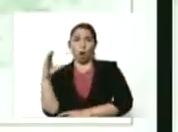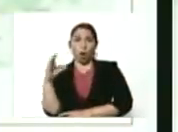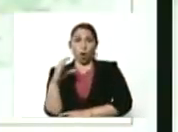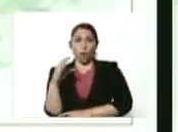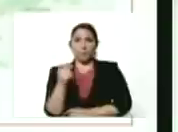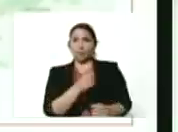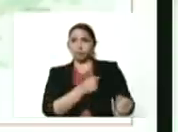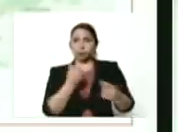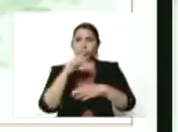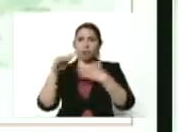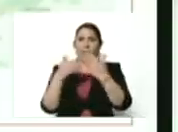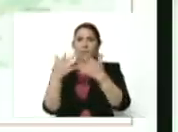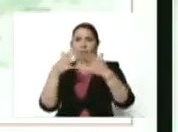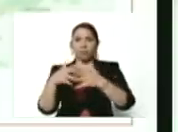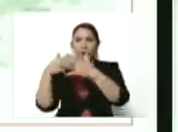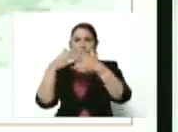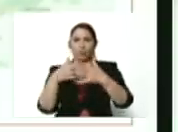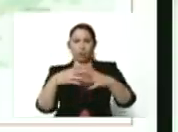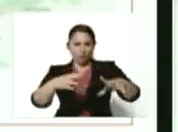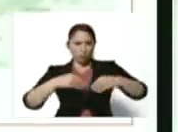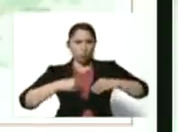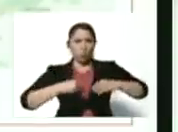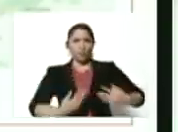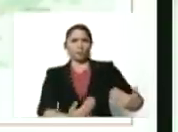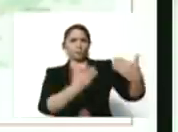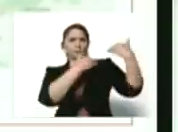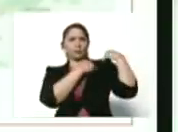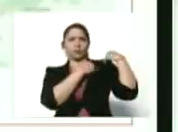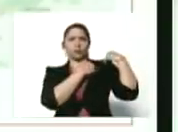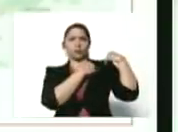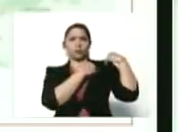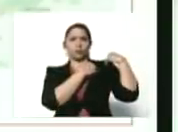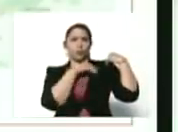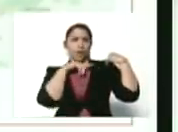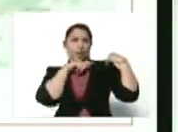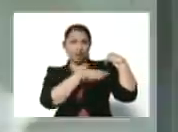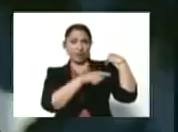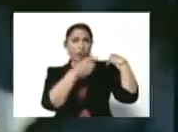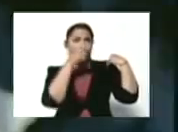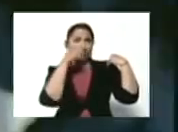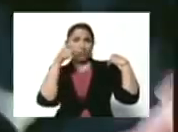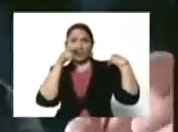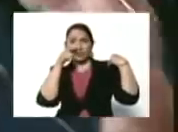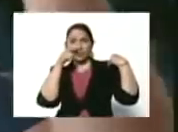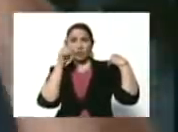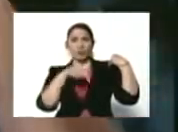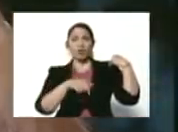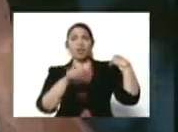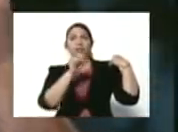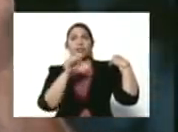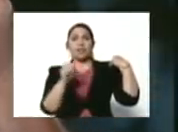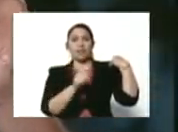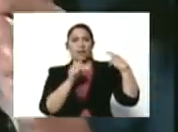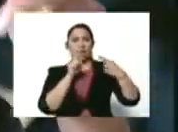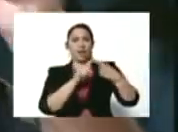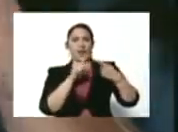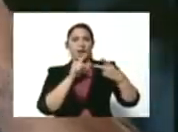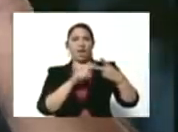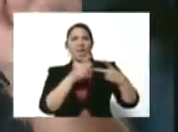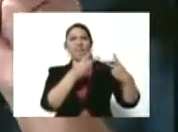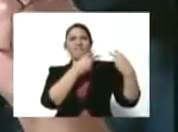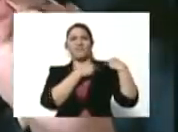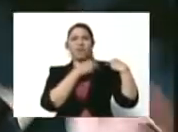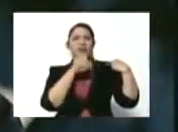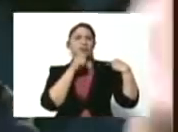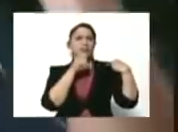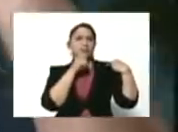a los Estados Unidos de Norteamérica y asume la jefatura directa allí de la operación Antonio Sequea, y el jefe de Antonio Sequea